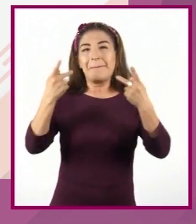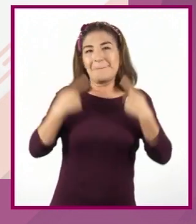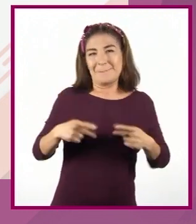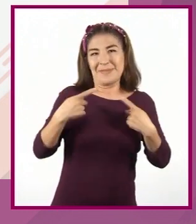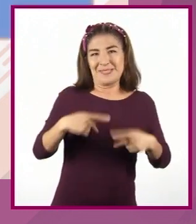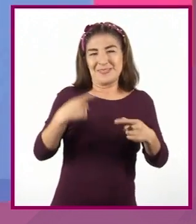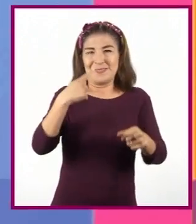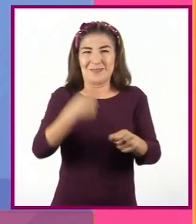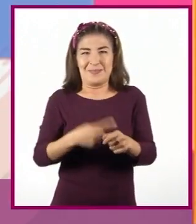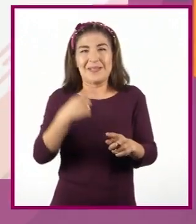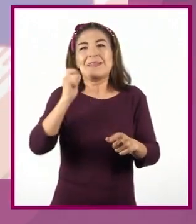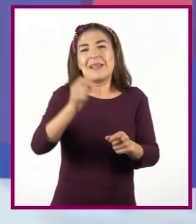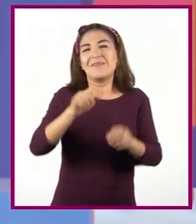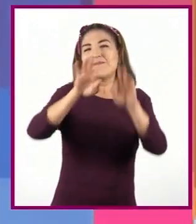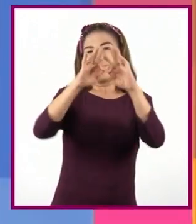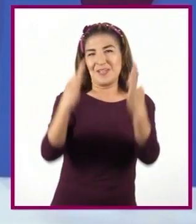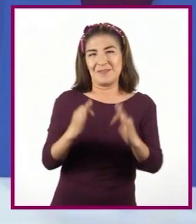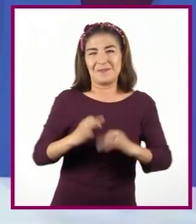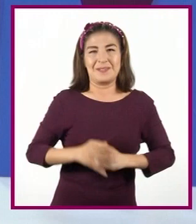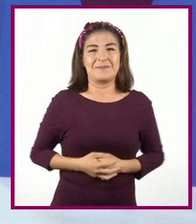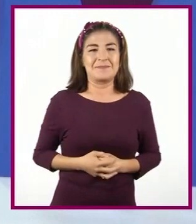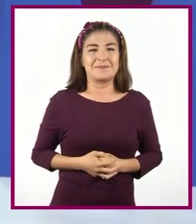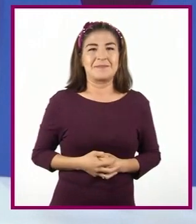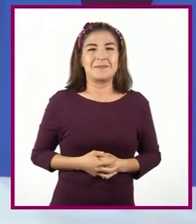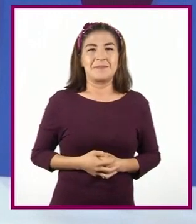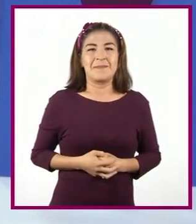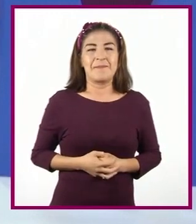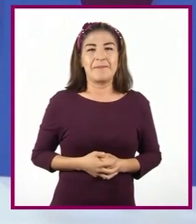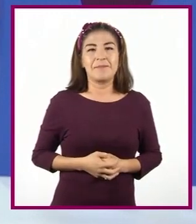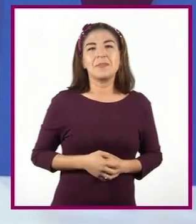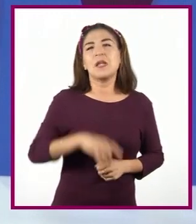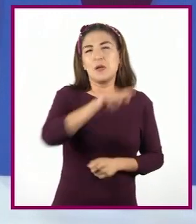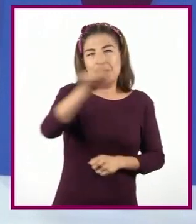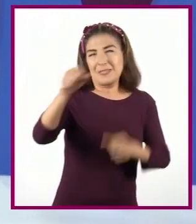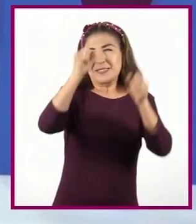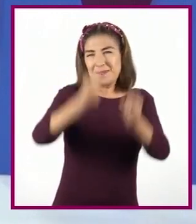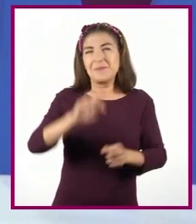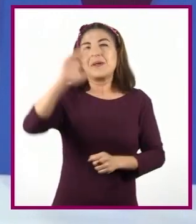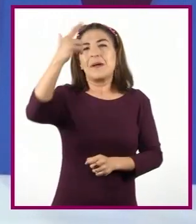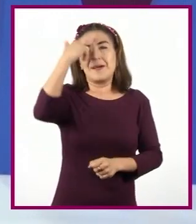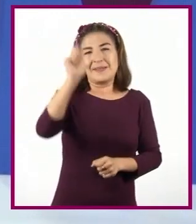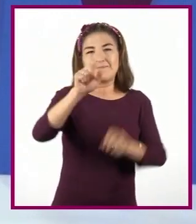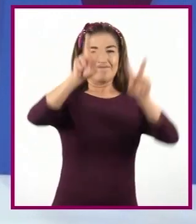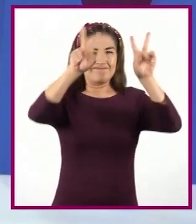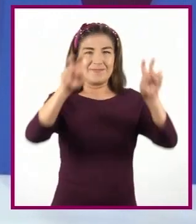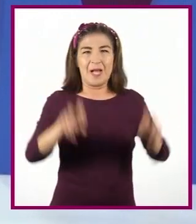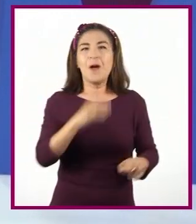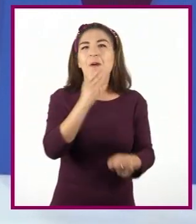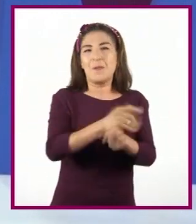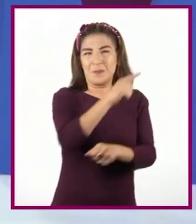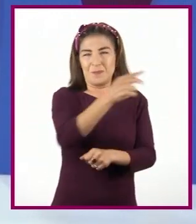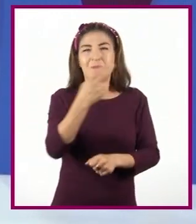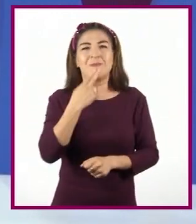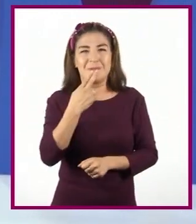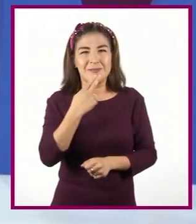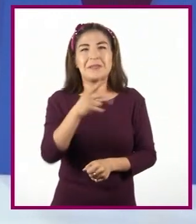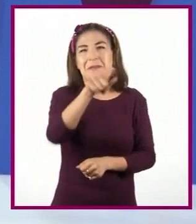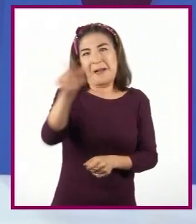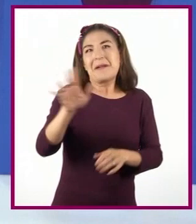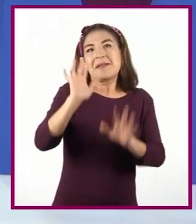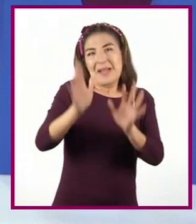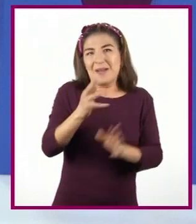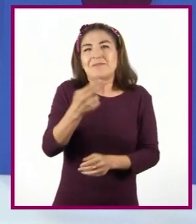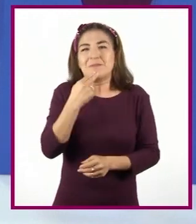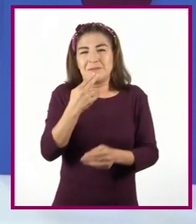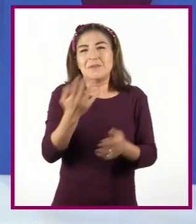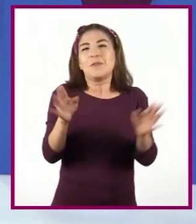la fragilidad de su figura. Seguramente recuerdan haber usado frases de este tipo y lo mismo puede servirse de ellas